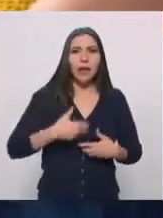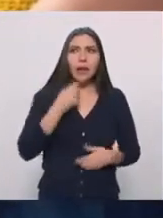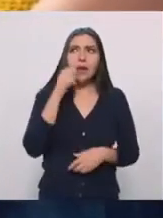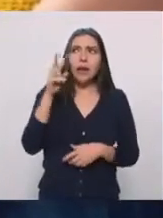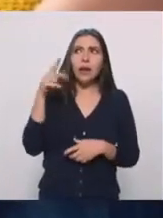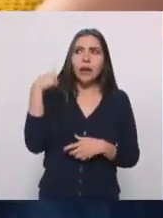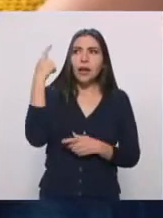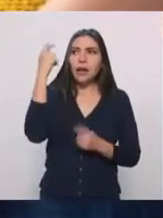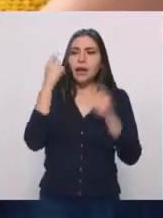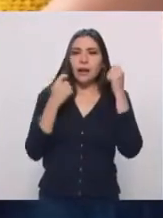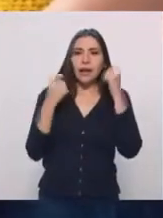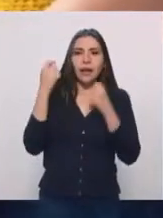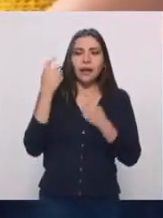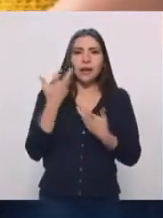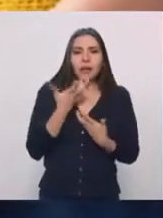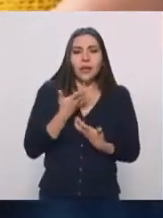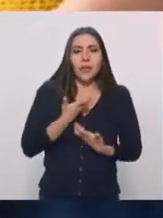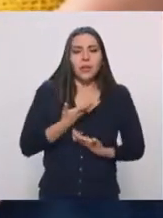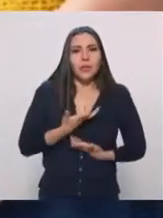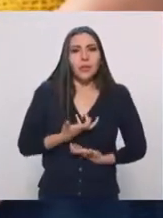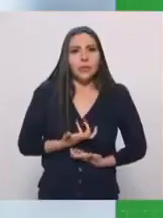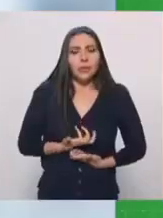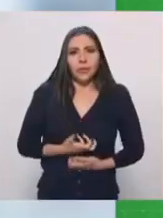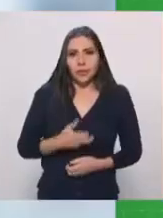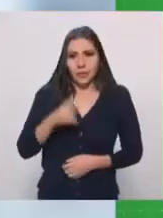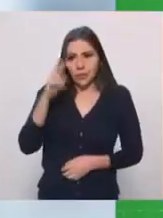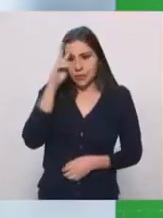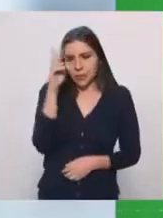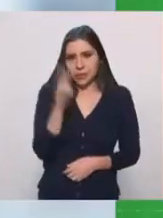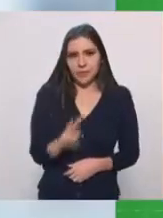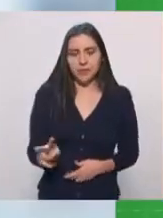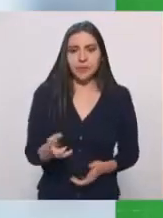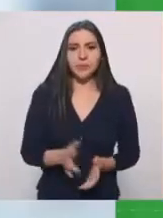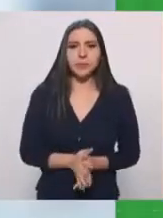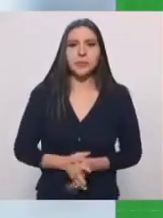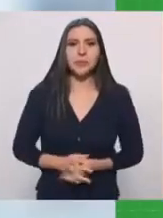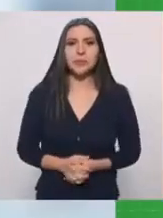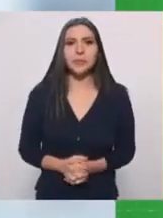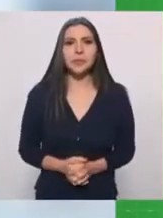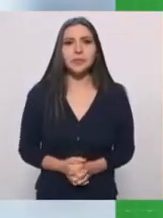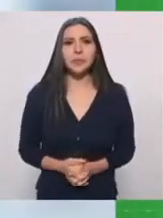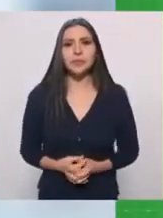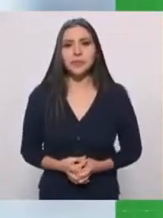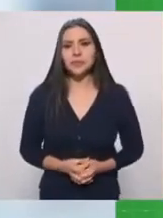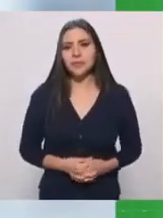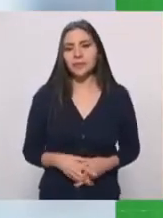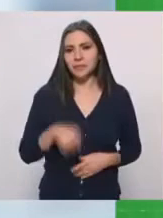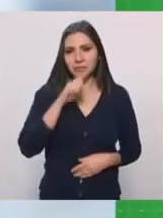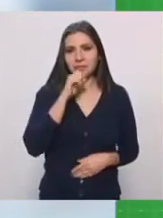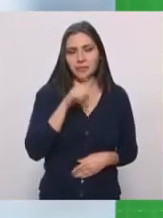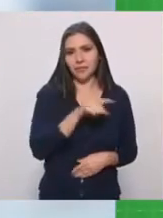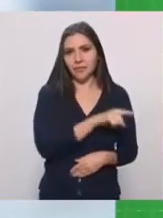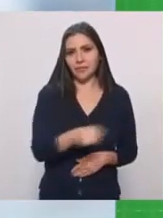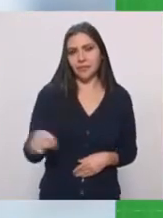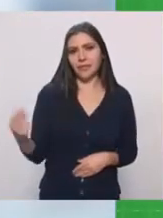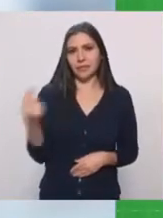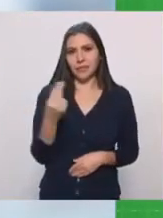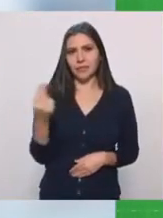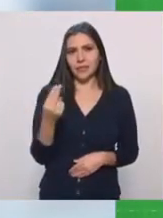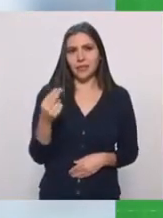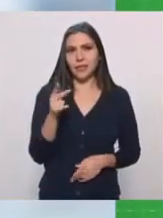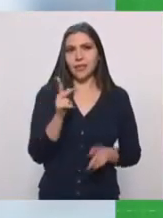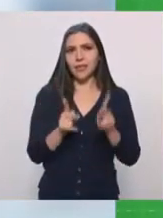un gesto sumamente espantoso, ¿no? Oye, Aldo, y aquí también hay que hablar de